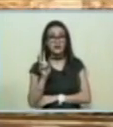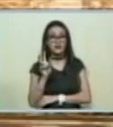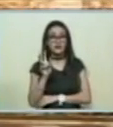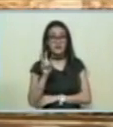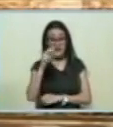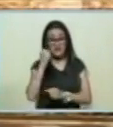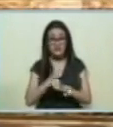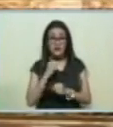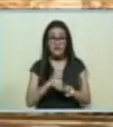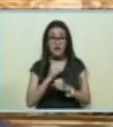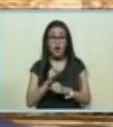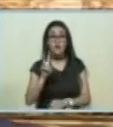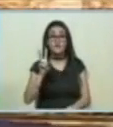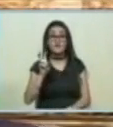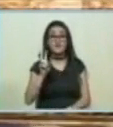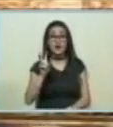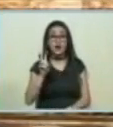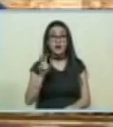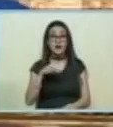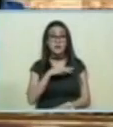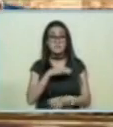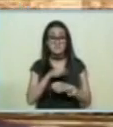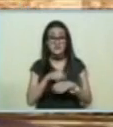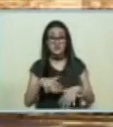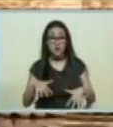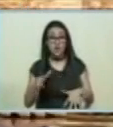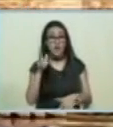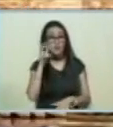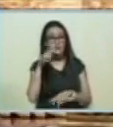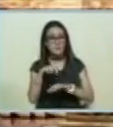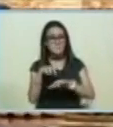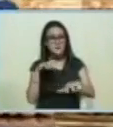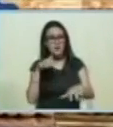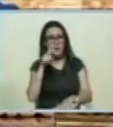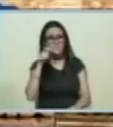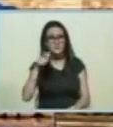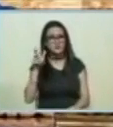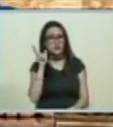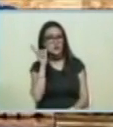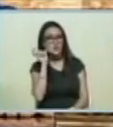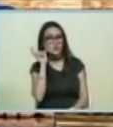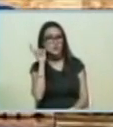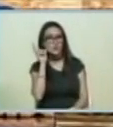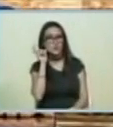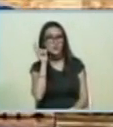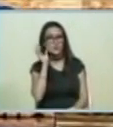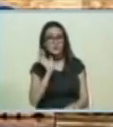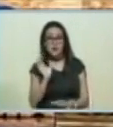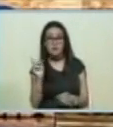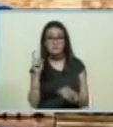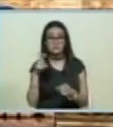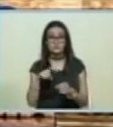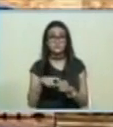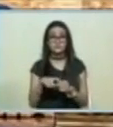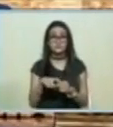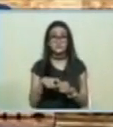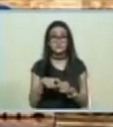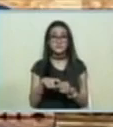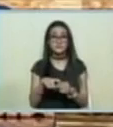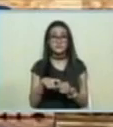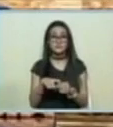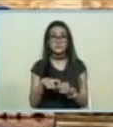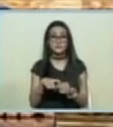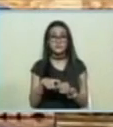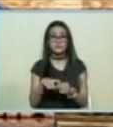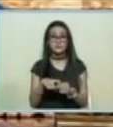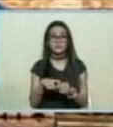viernes de trabajo, viernes de misiones, te escuchan millones de compatriotas que ya están incorporados, inscritos